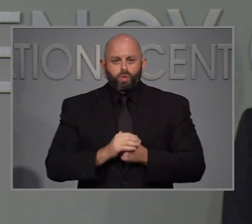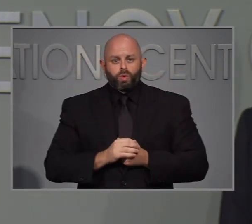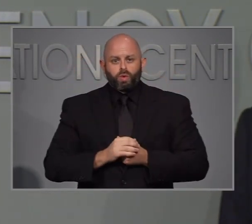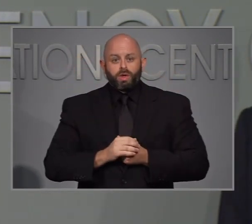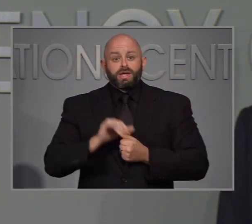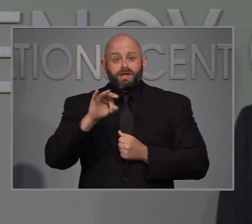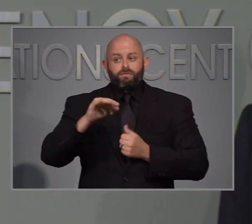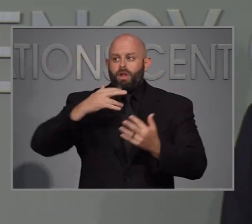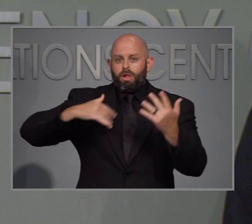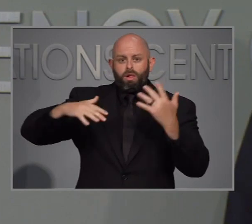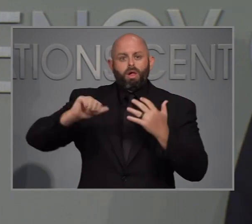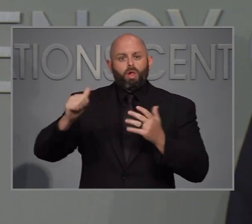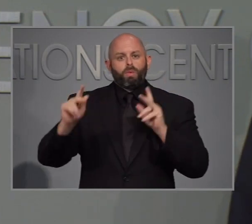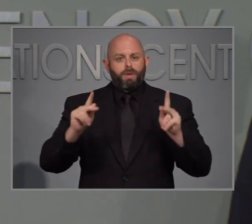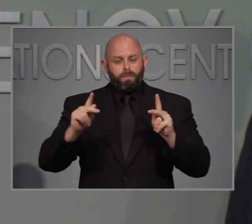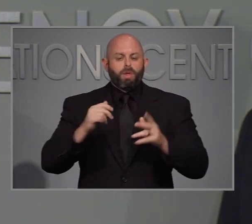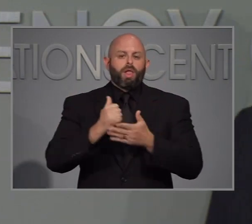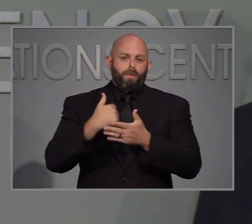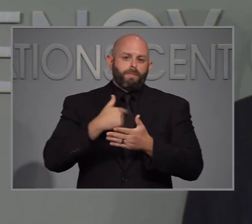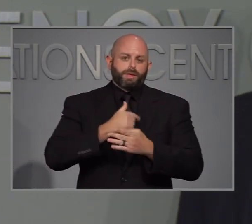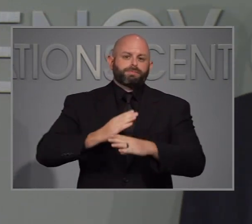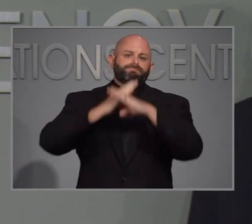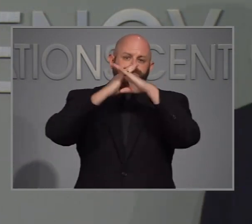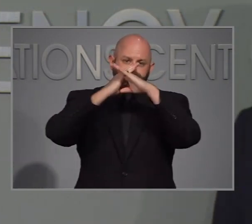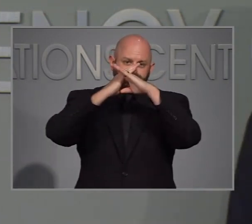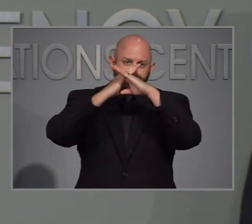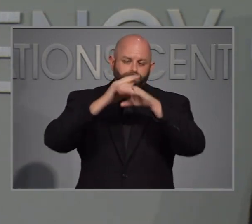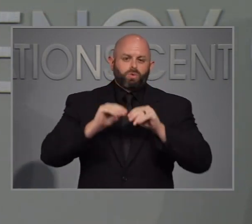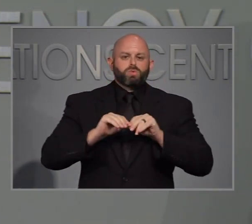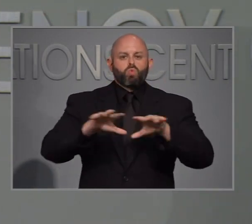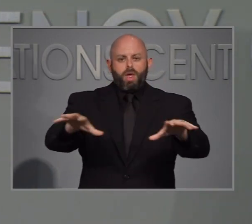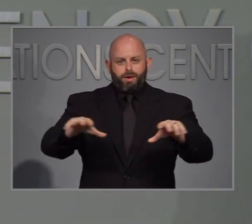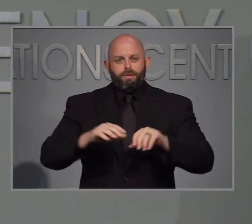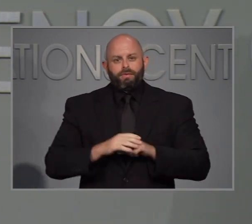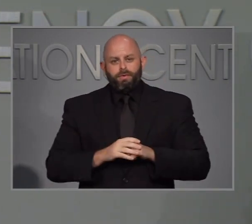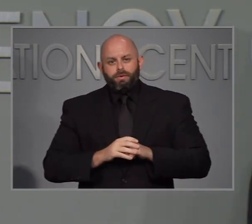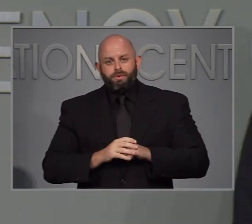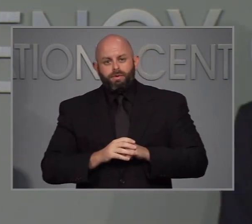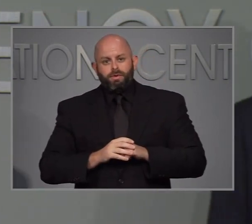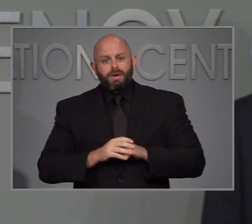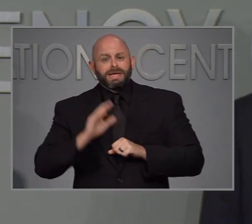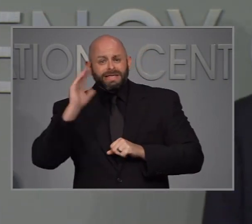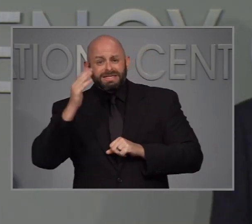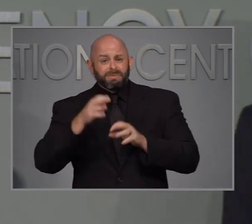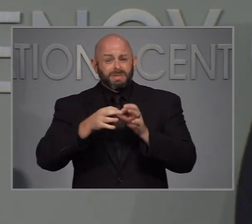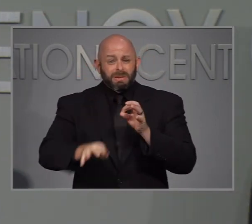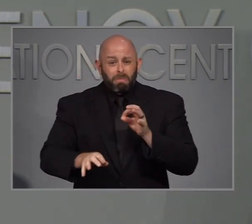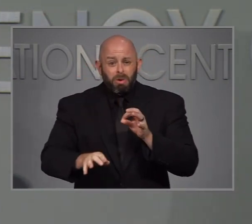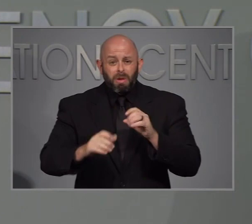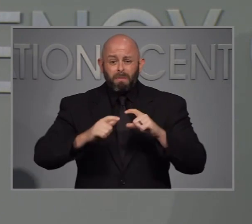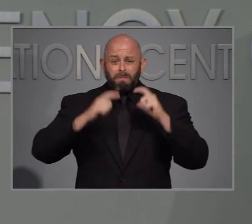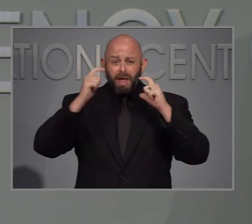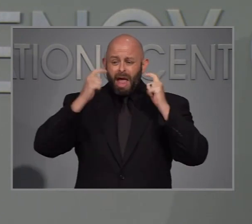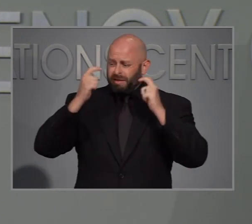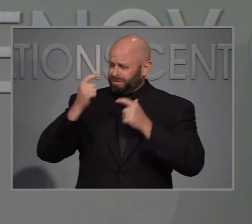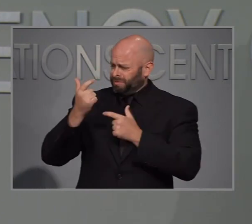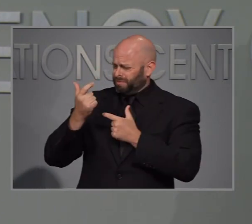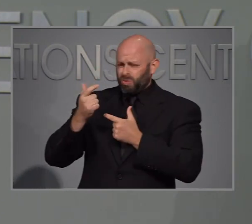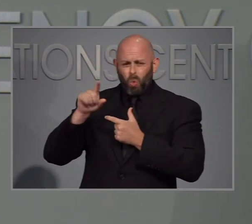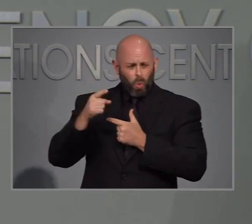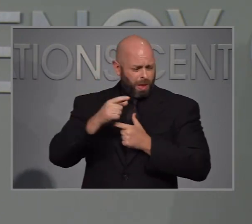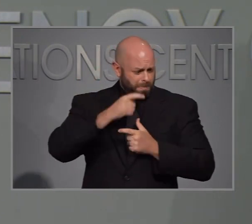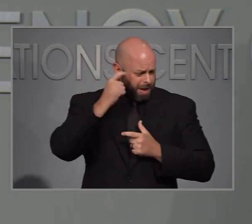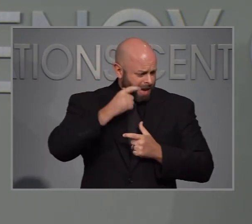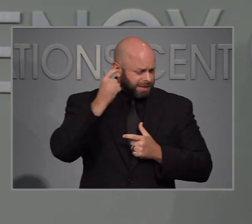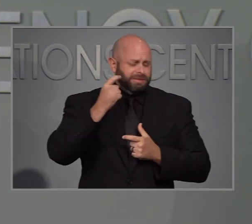en público, esto es lo que va a ayudar a que superemos esta situación en Carolina del Norte. Es algo bien sencillo y